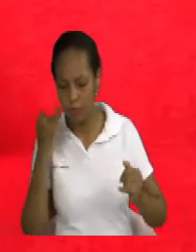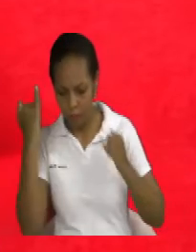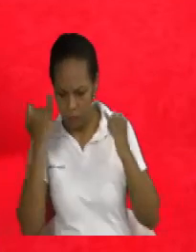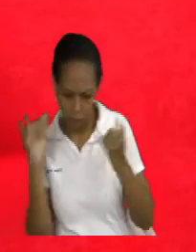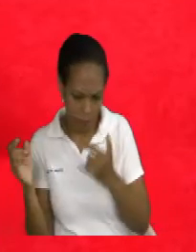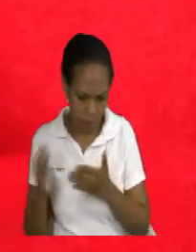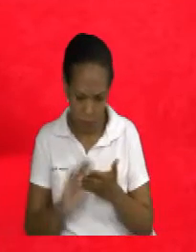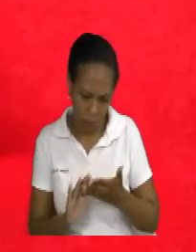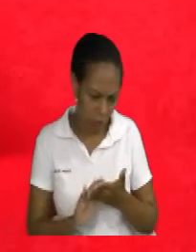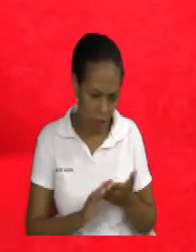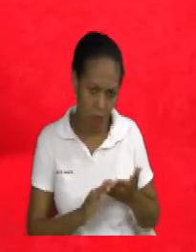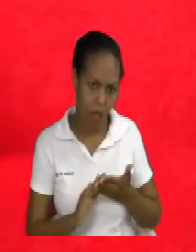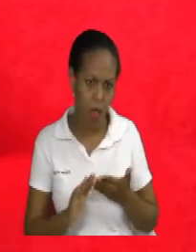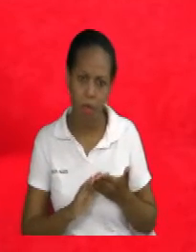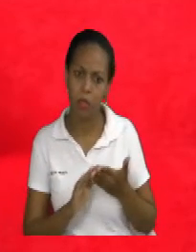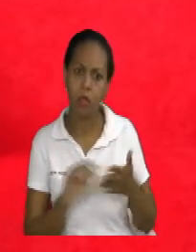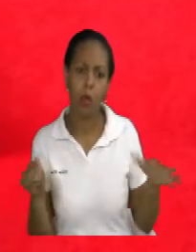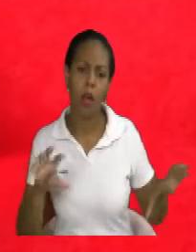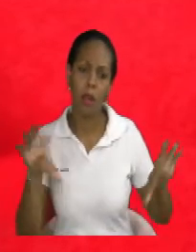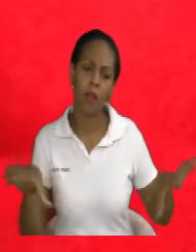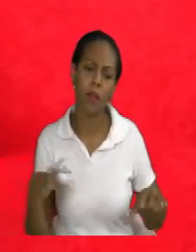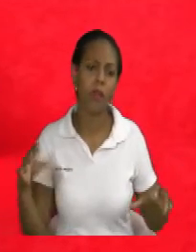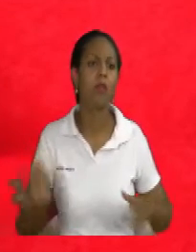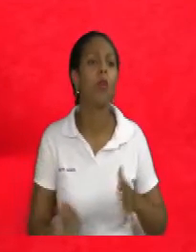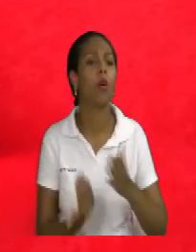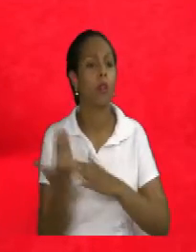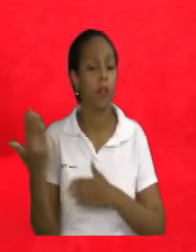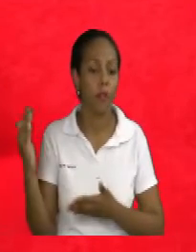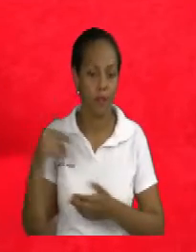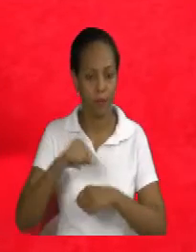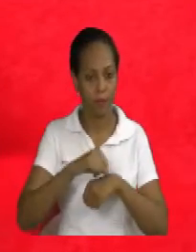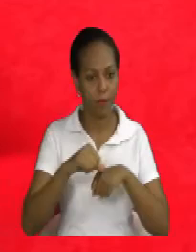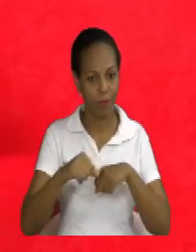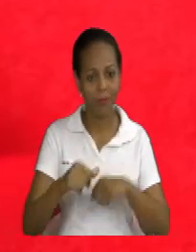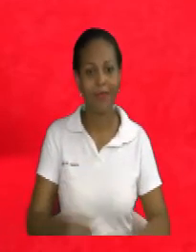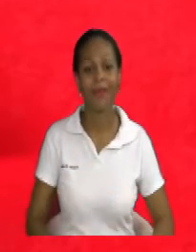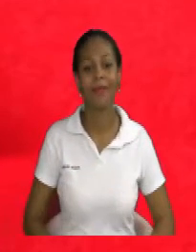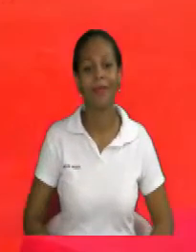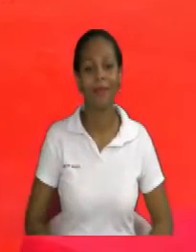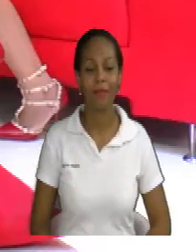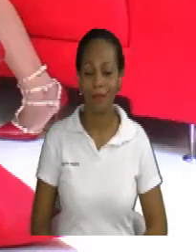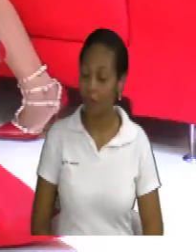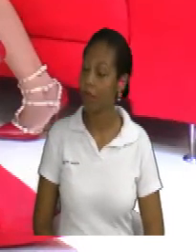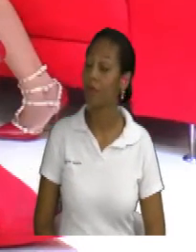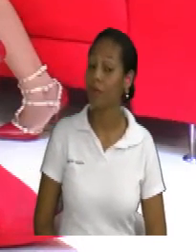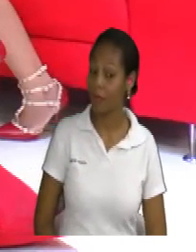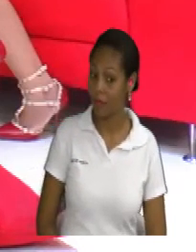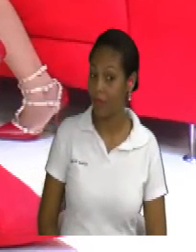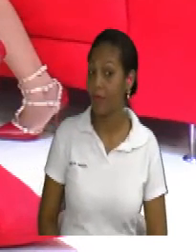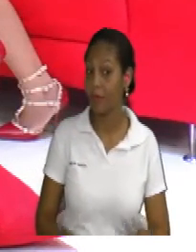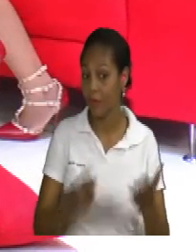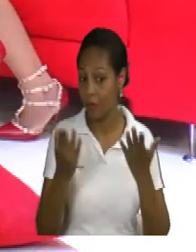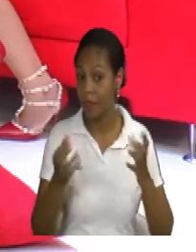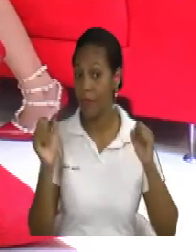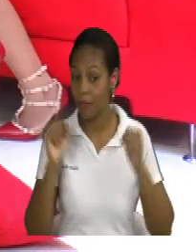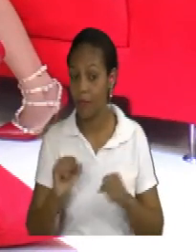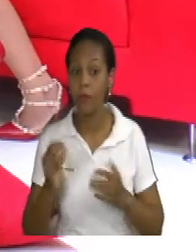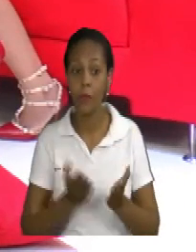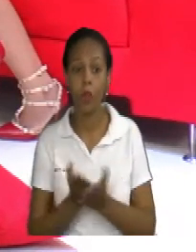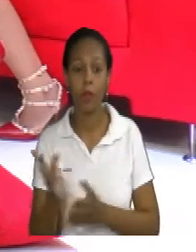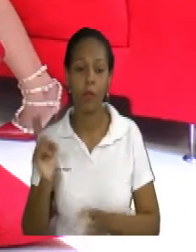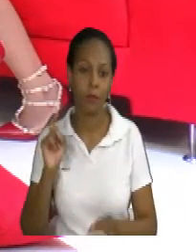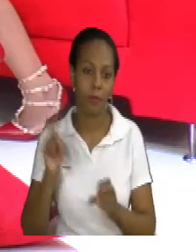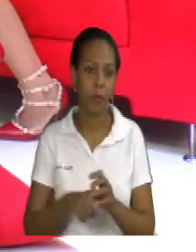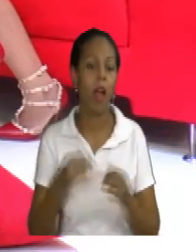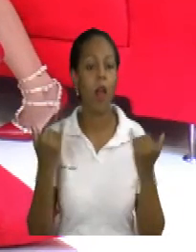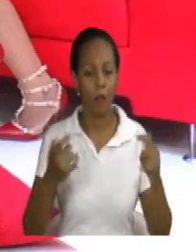toda la gestión para esta hermosa campaña de cirugías. Bueno, todavía están a tiempo, así que aún se pueden inscribir. Momento de la